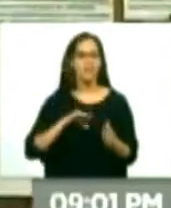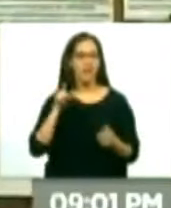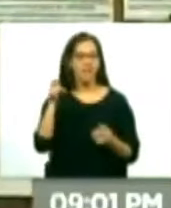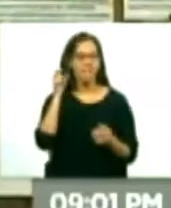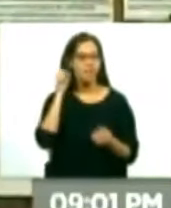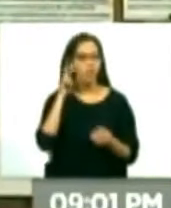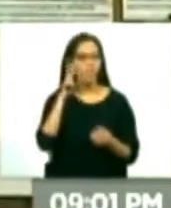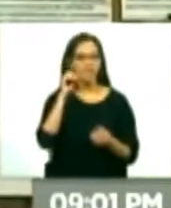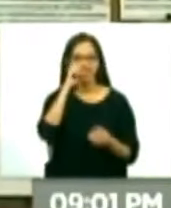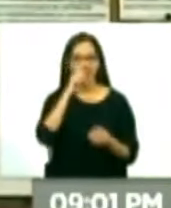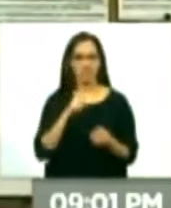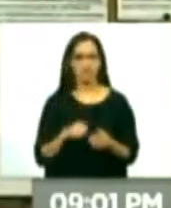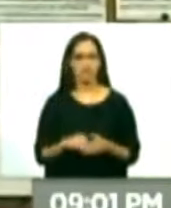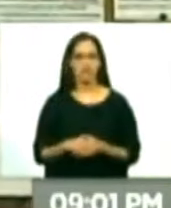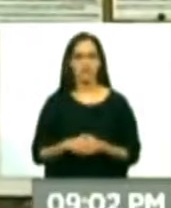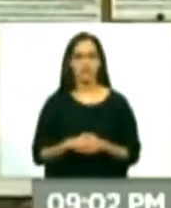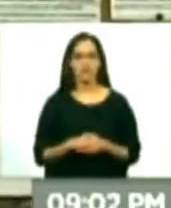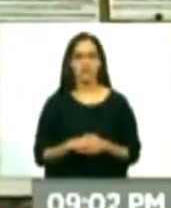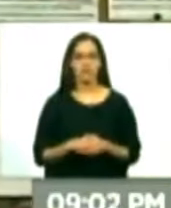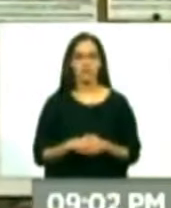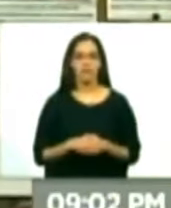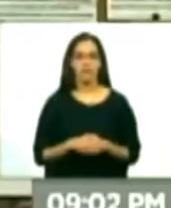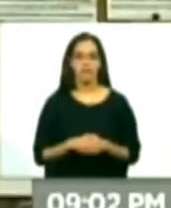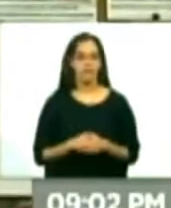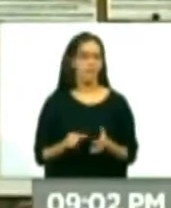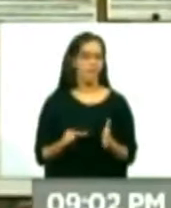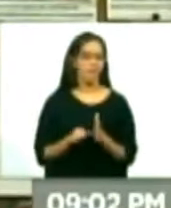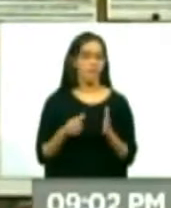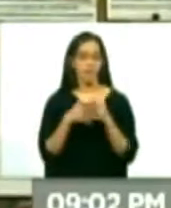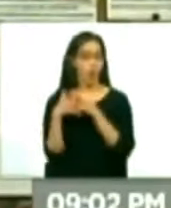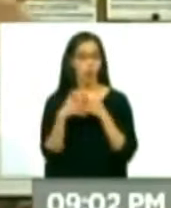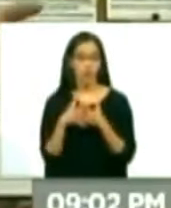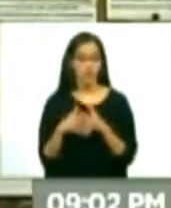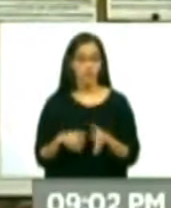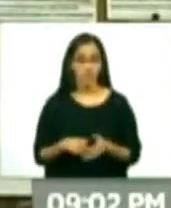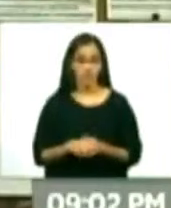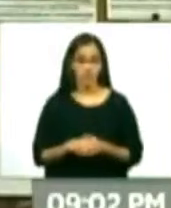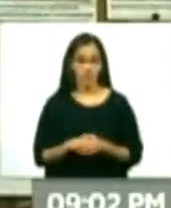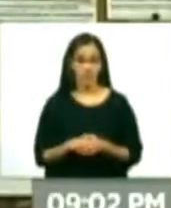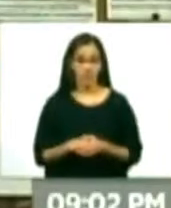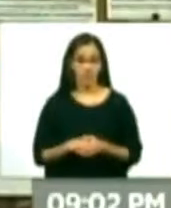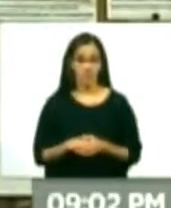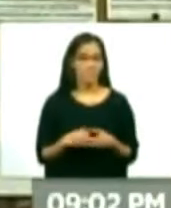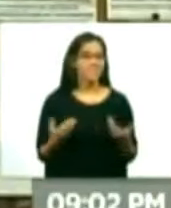años? En Kansas, en Dallas,